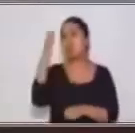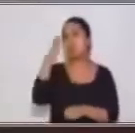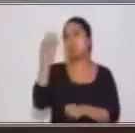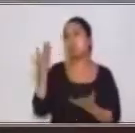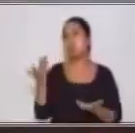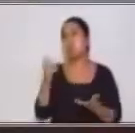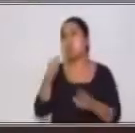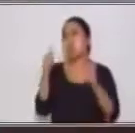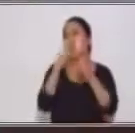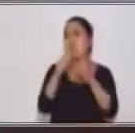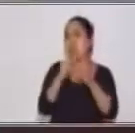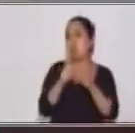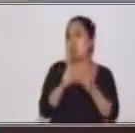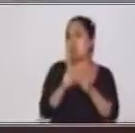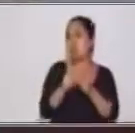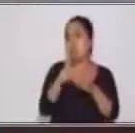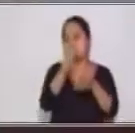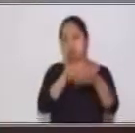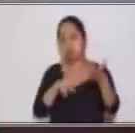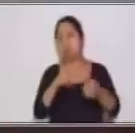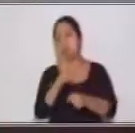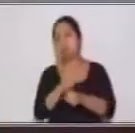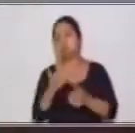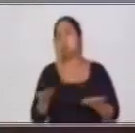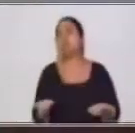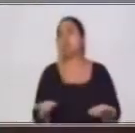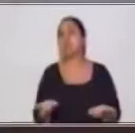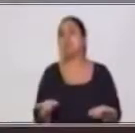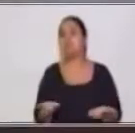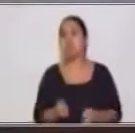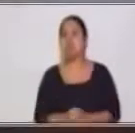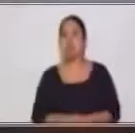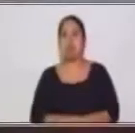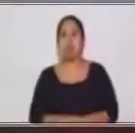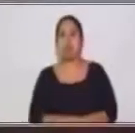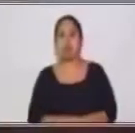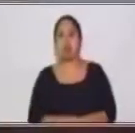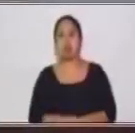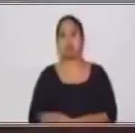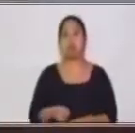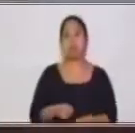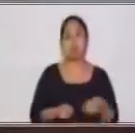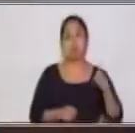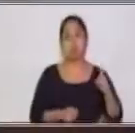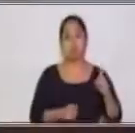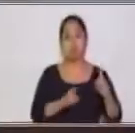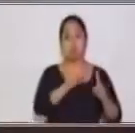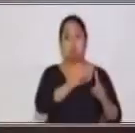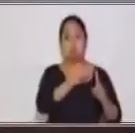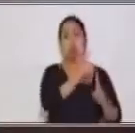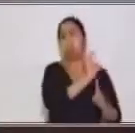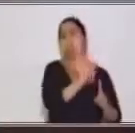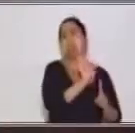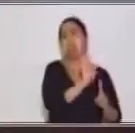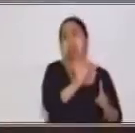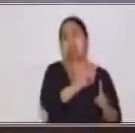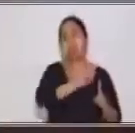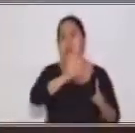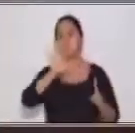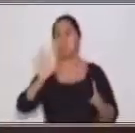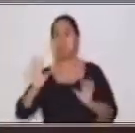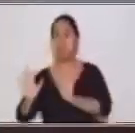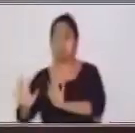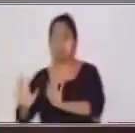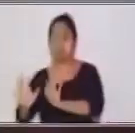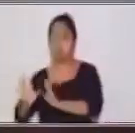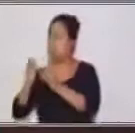tanto conozco de literatura guatemalteca? Siendo 1, nada. Y siendo 10, demasiado. Al